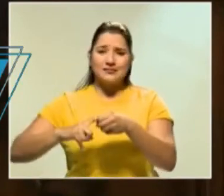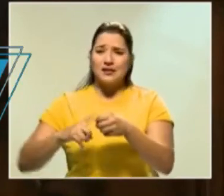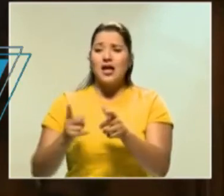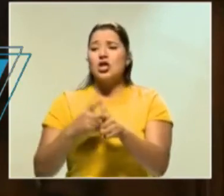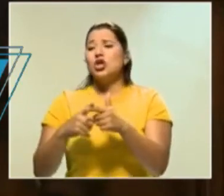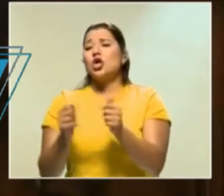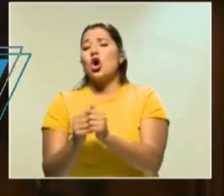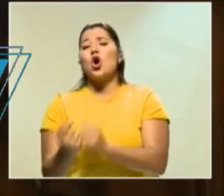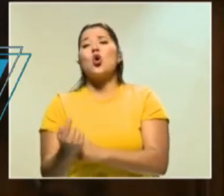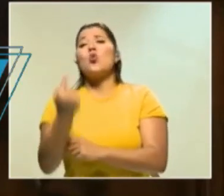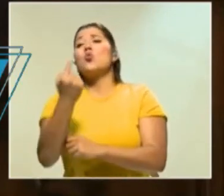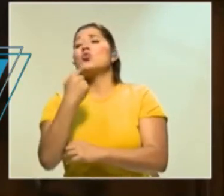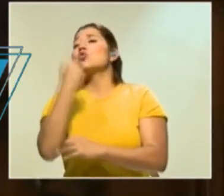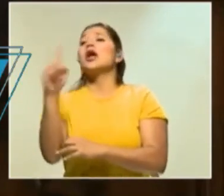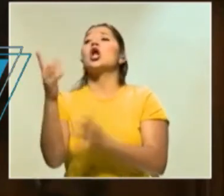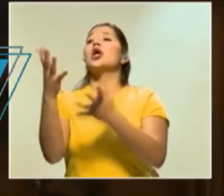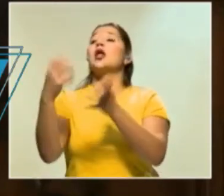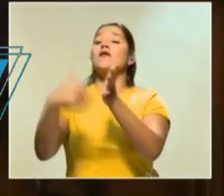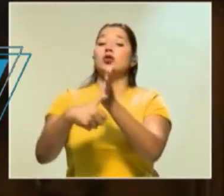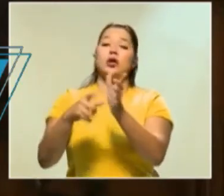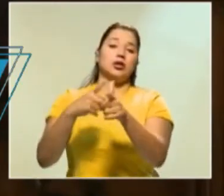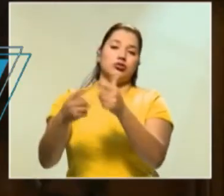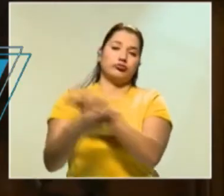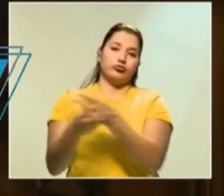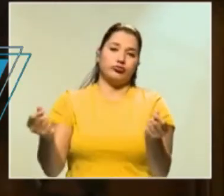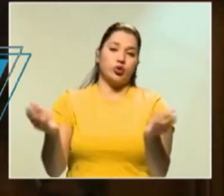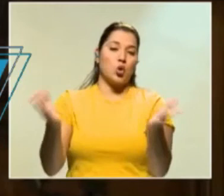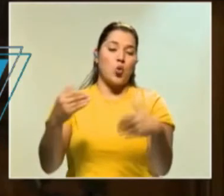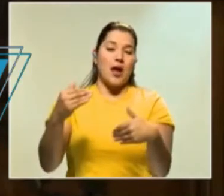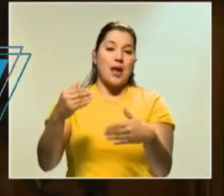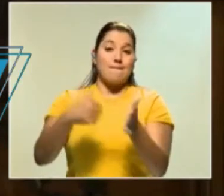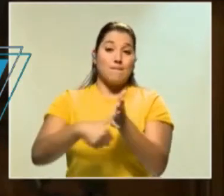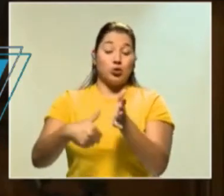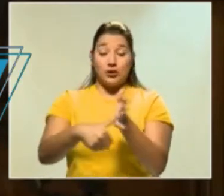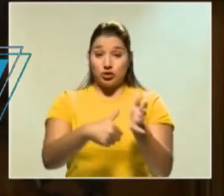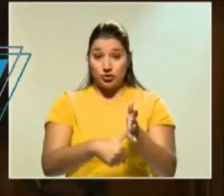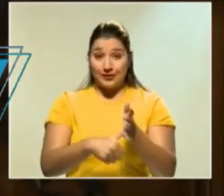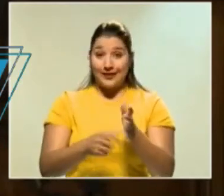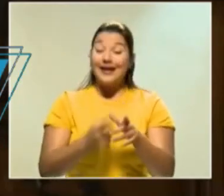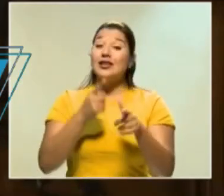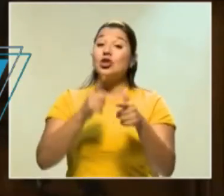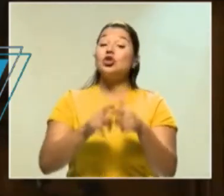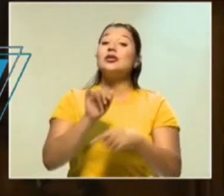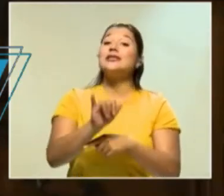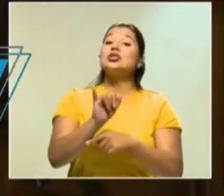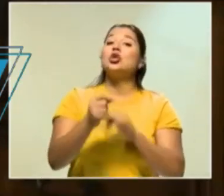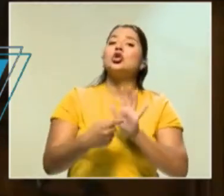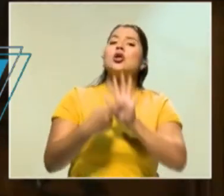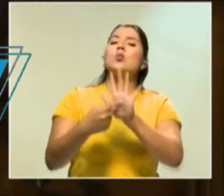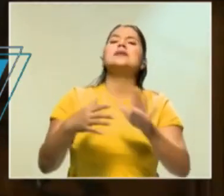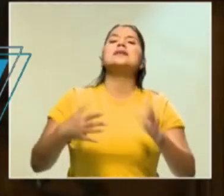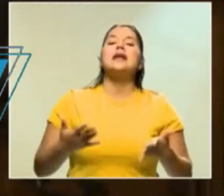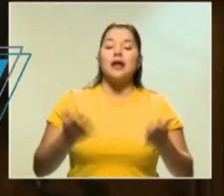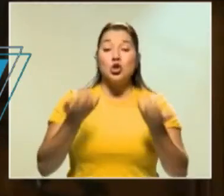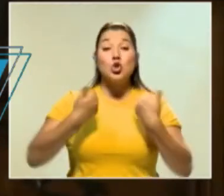se bloquea la resolución en el Consejo de Seguridad. De manera que esto nos demuestra que todavía hay